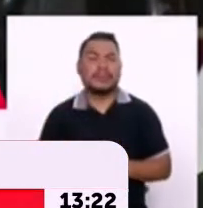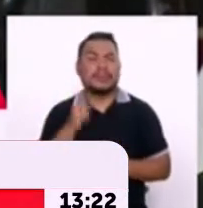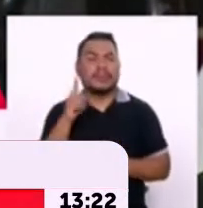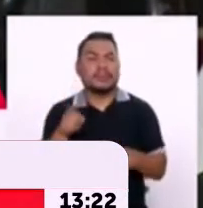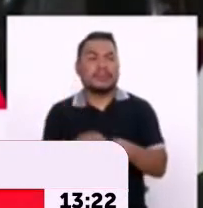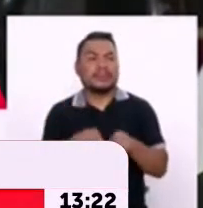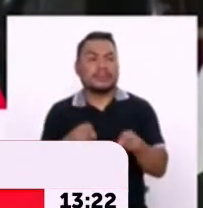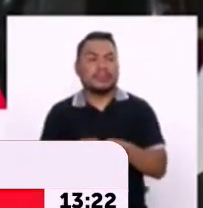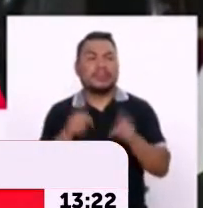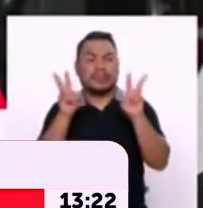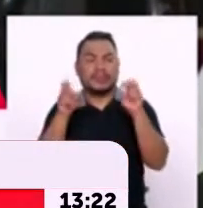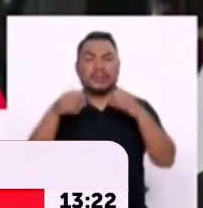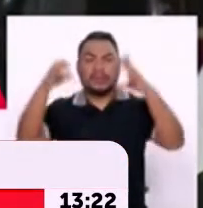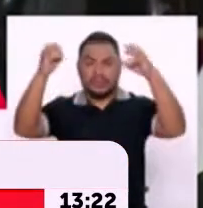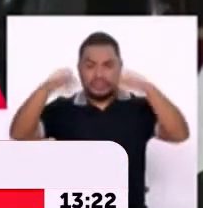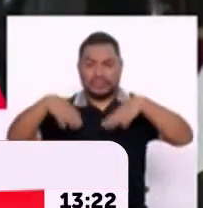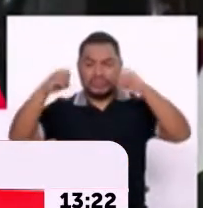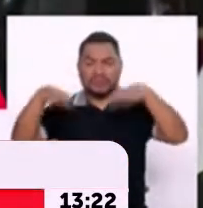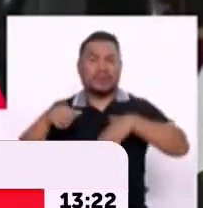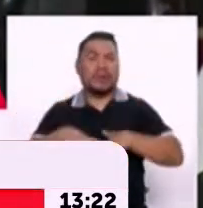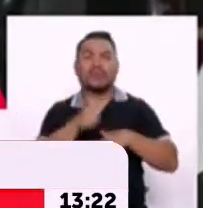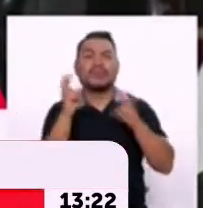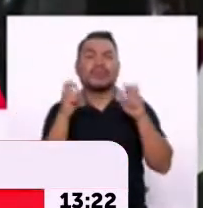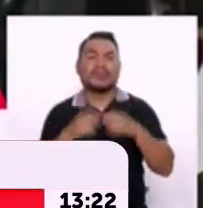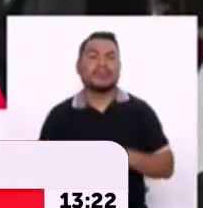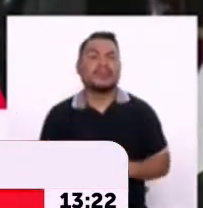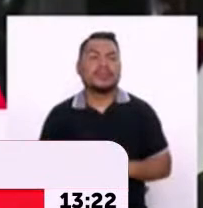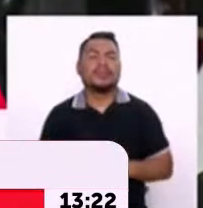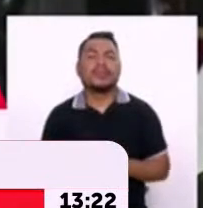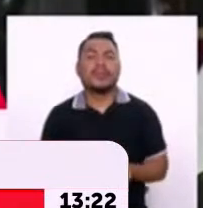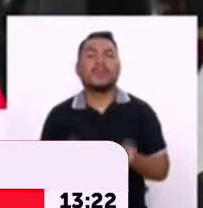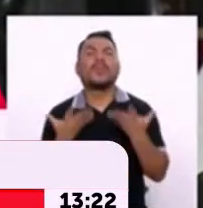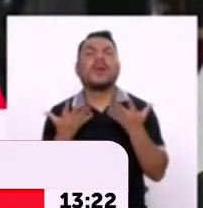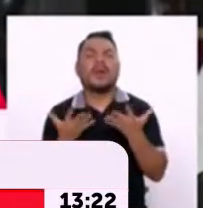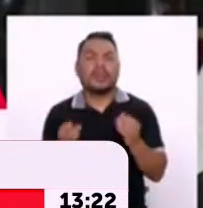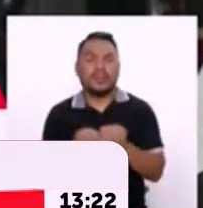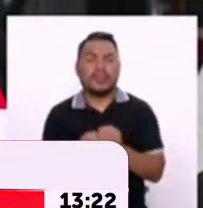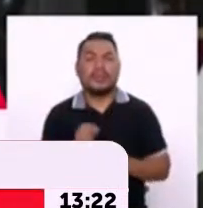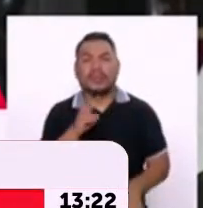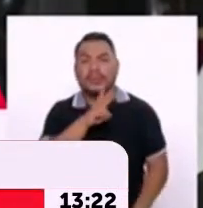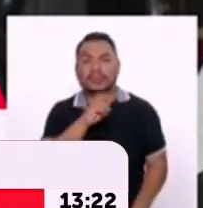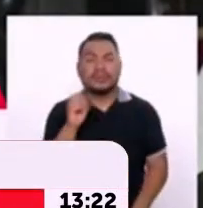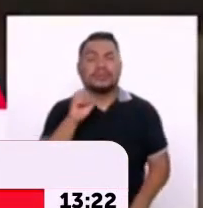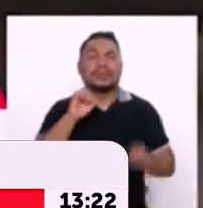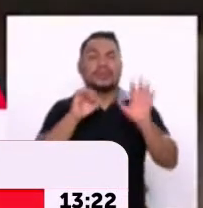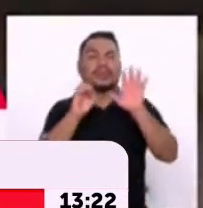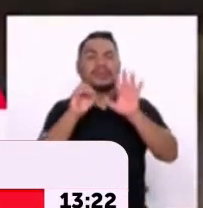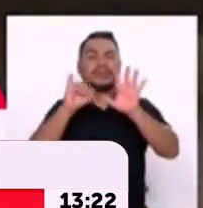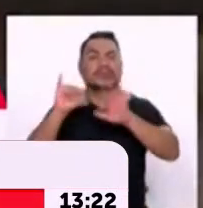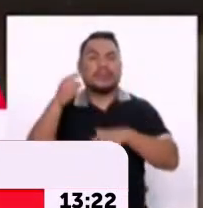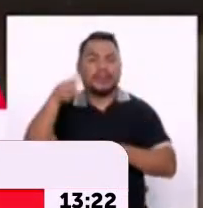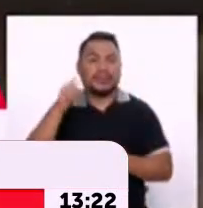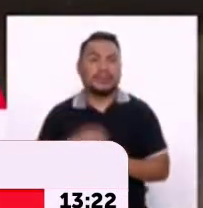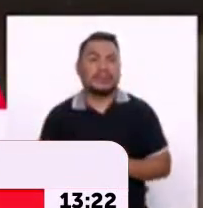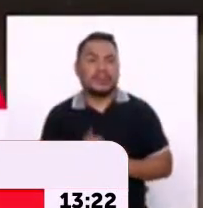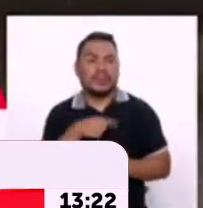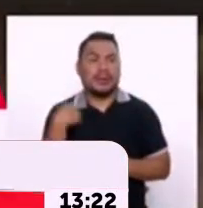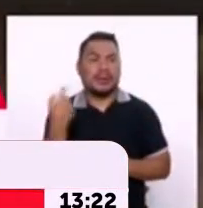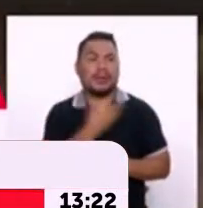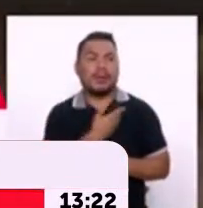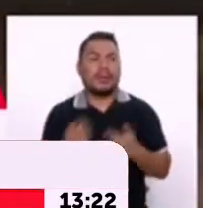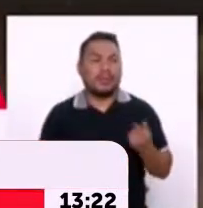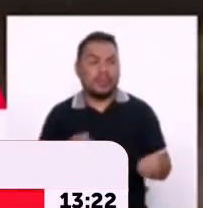sino también para el tema de lluvias y los otros temas. ¿Cuánto? Más de 206 millones. Y es